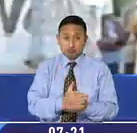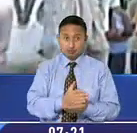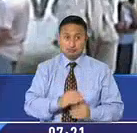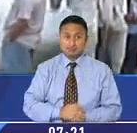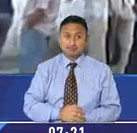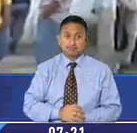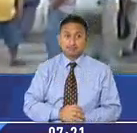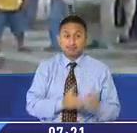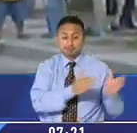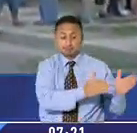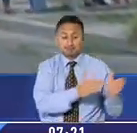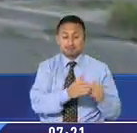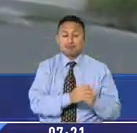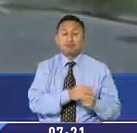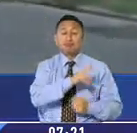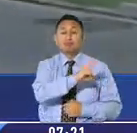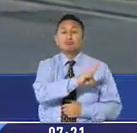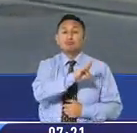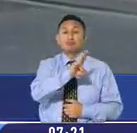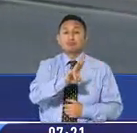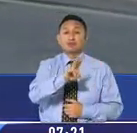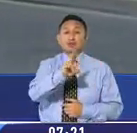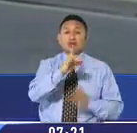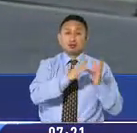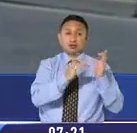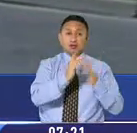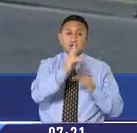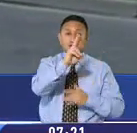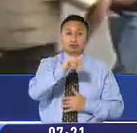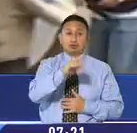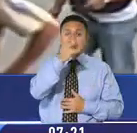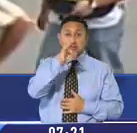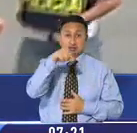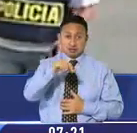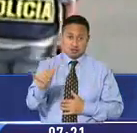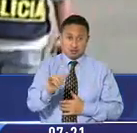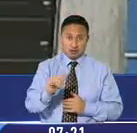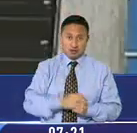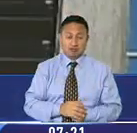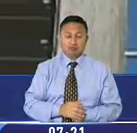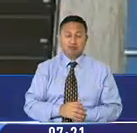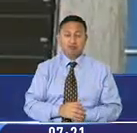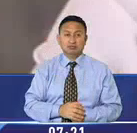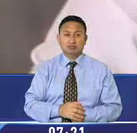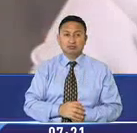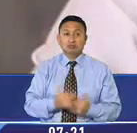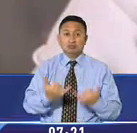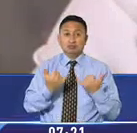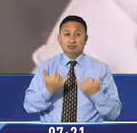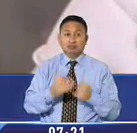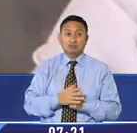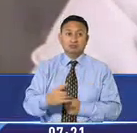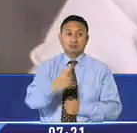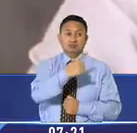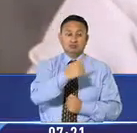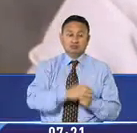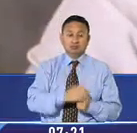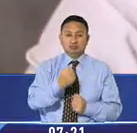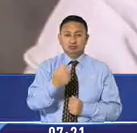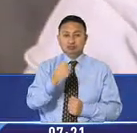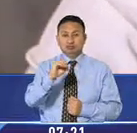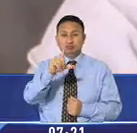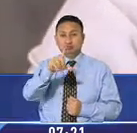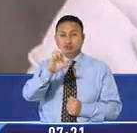el 27 de abril de 2007 se registró otro crimen de similares características, esta vez en contra de Soledad